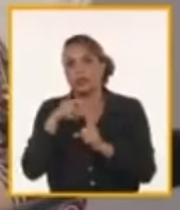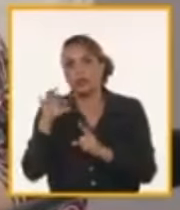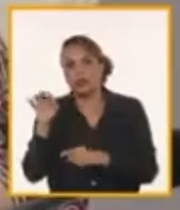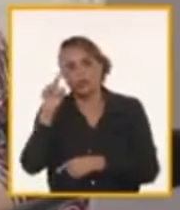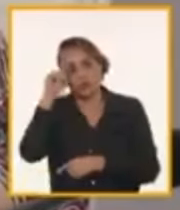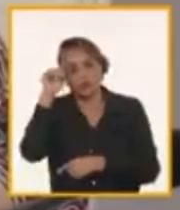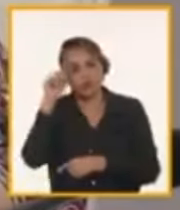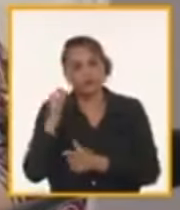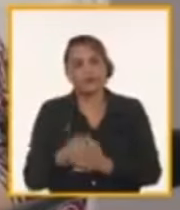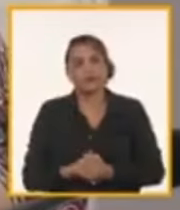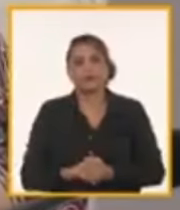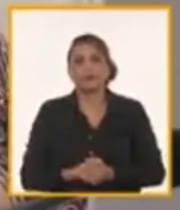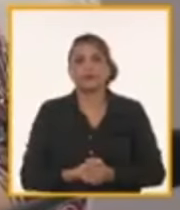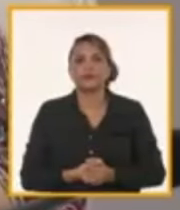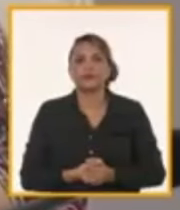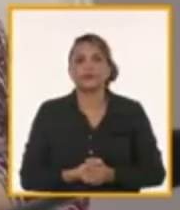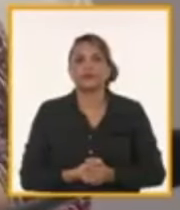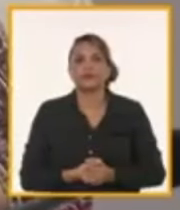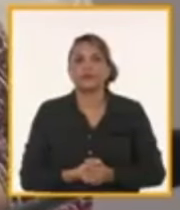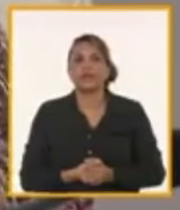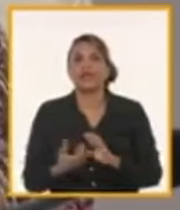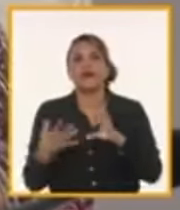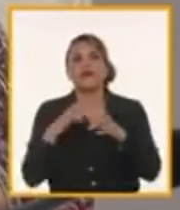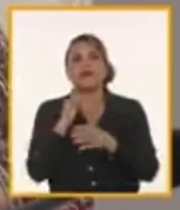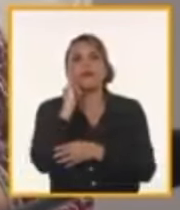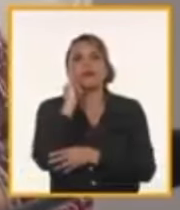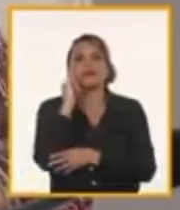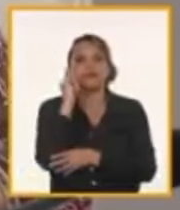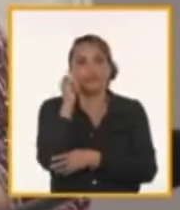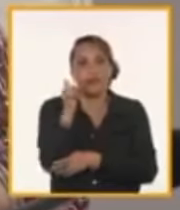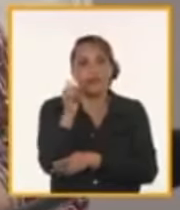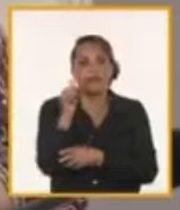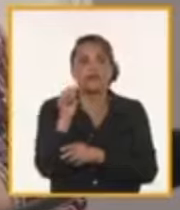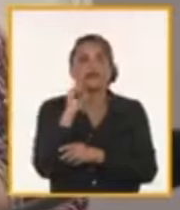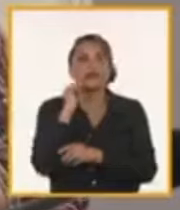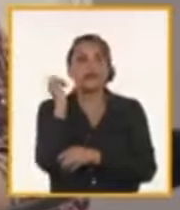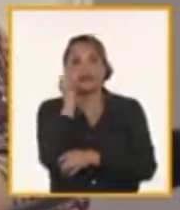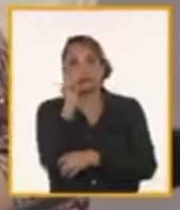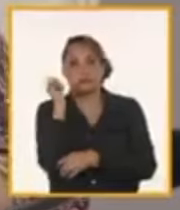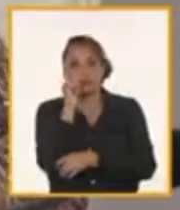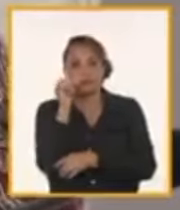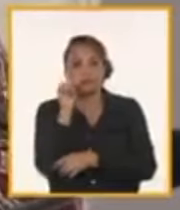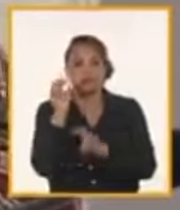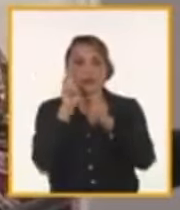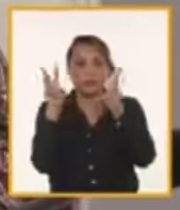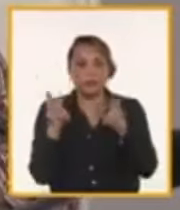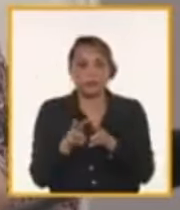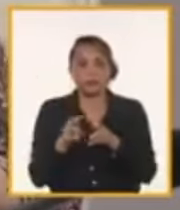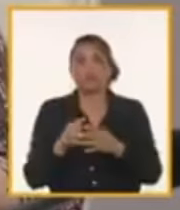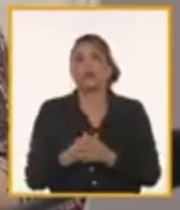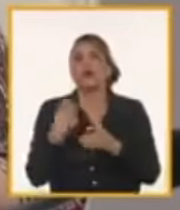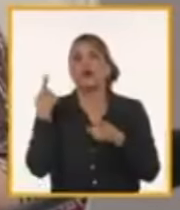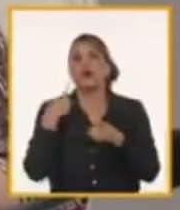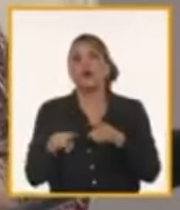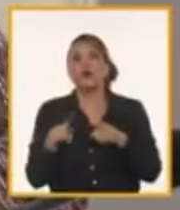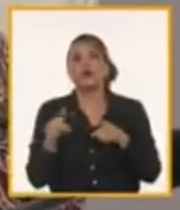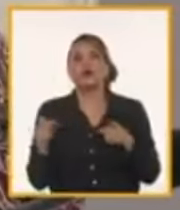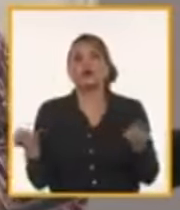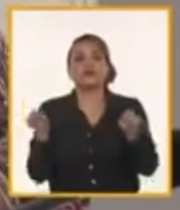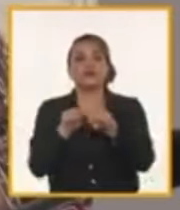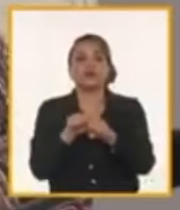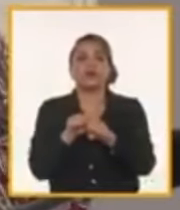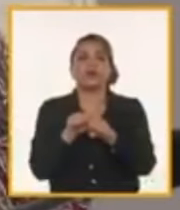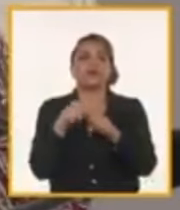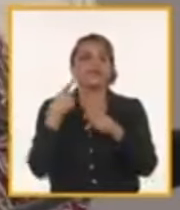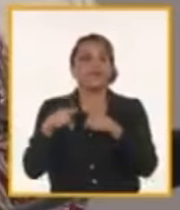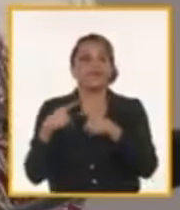modalidad virtual o sea distancia eh También la utilización de de redes en el posgrado y